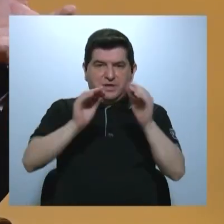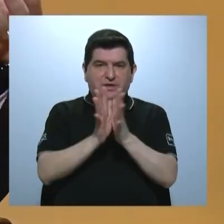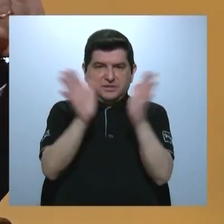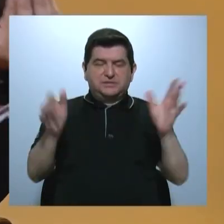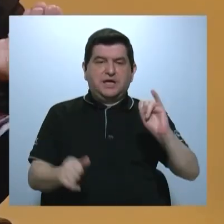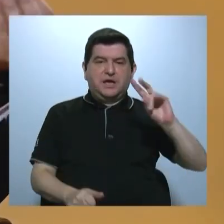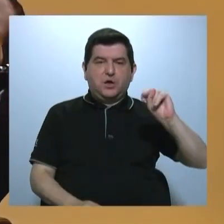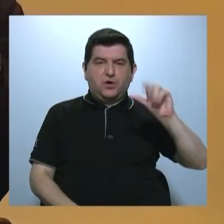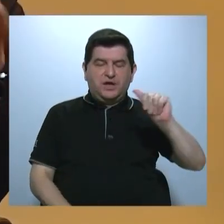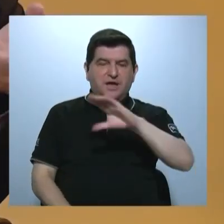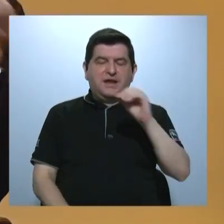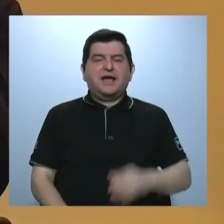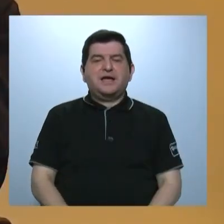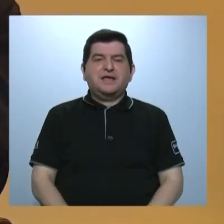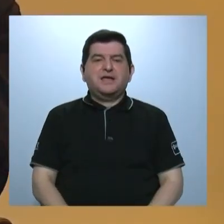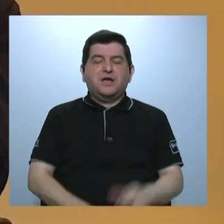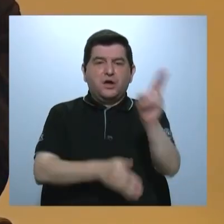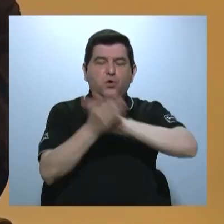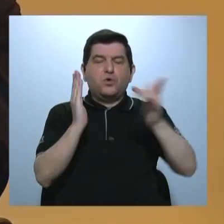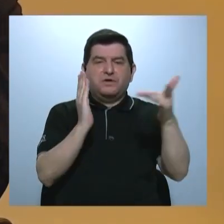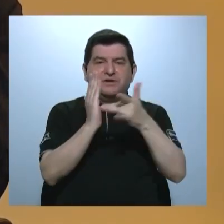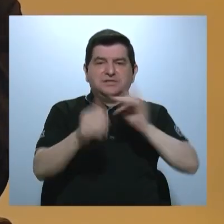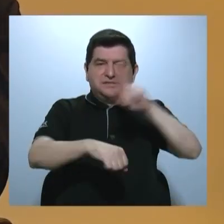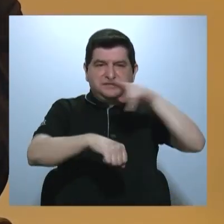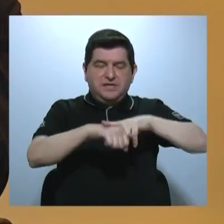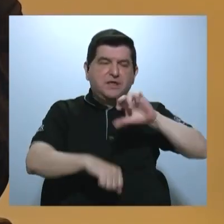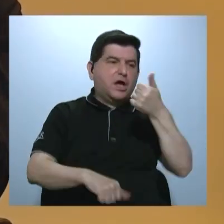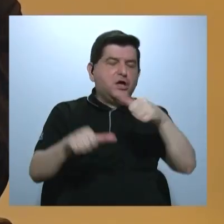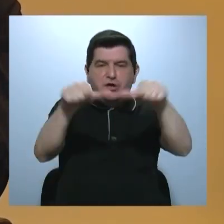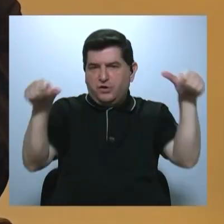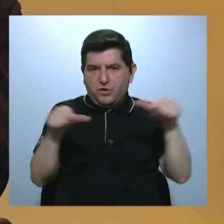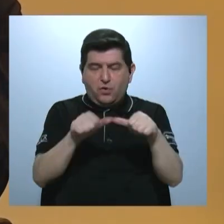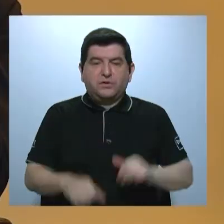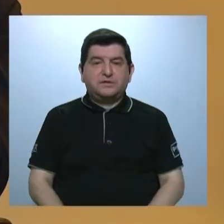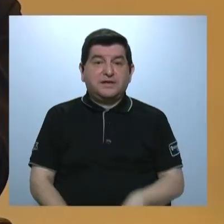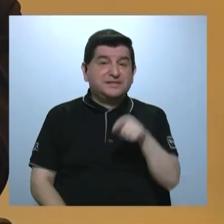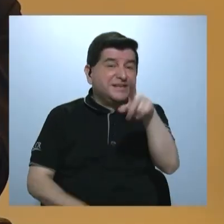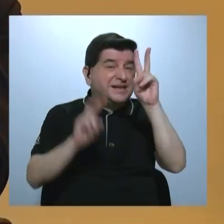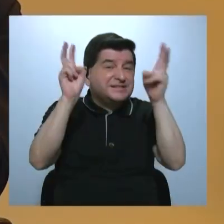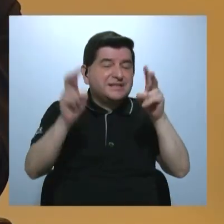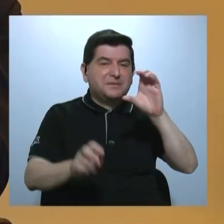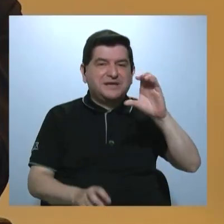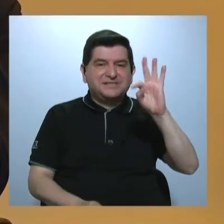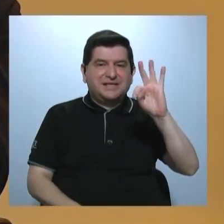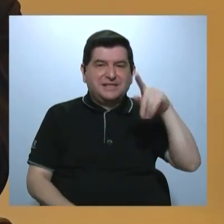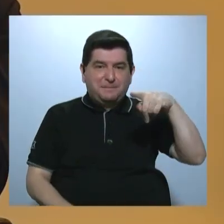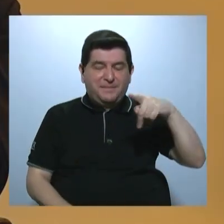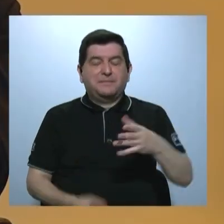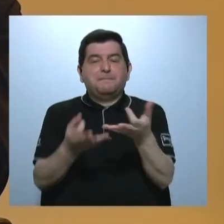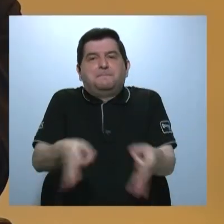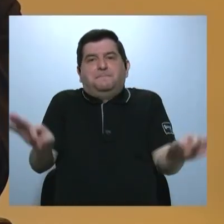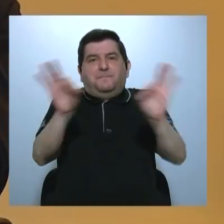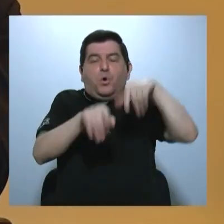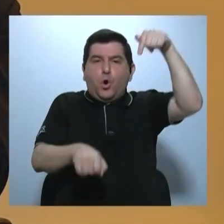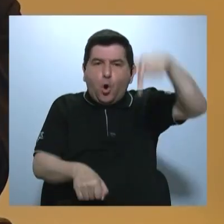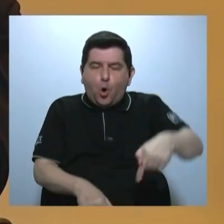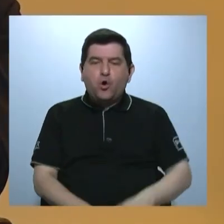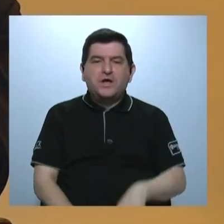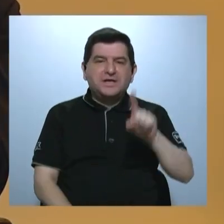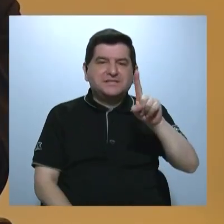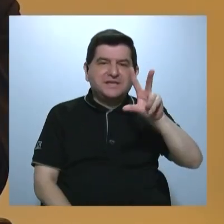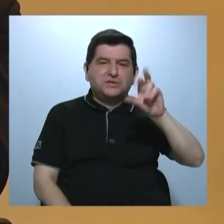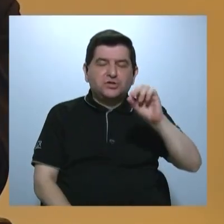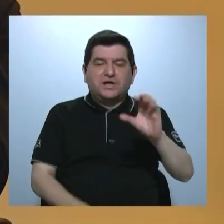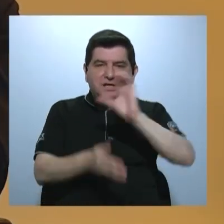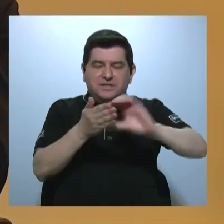a la Universidad Técnica Nacional y a otros actores del sector privado. Pero ese tema que usted menciona, los ETPs, es importantísimo porque hoy por hoy hay 130